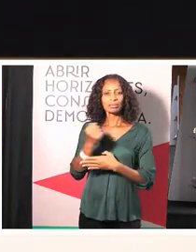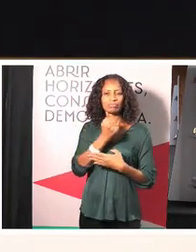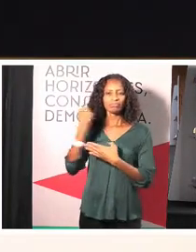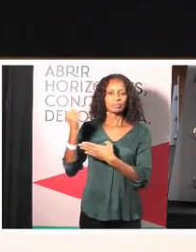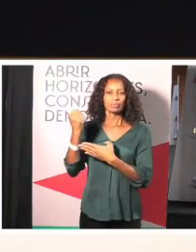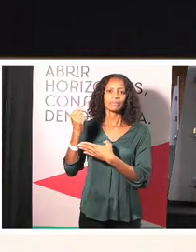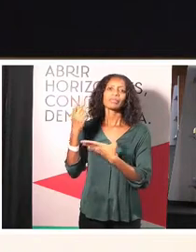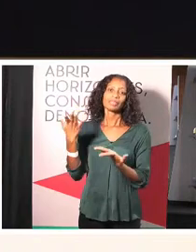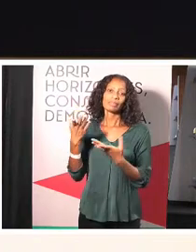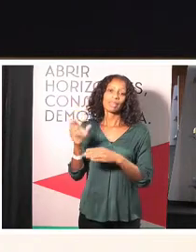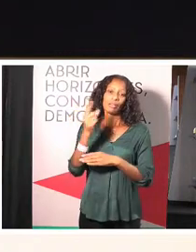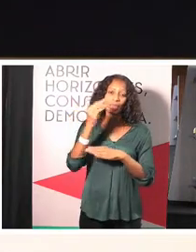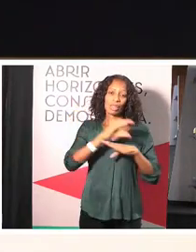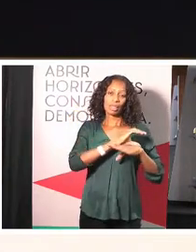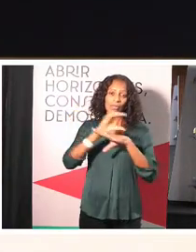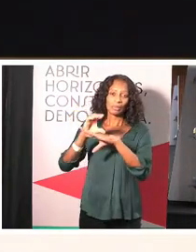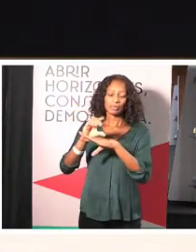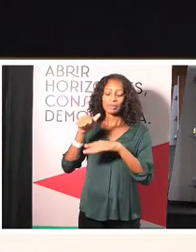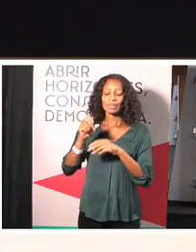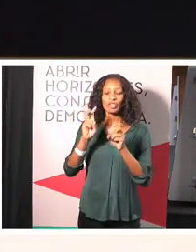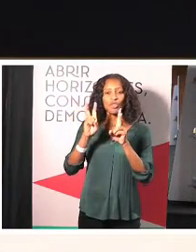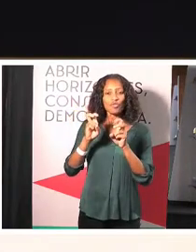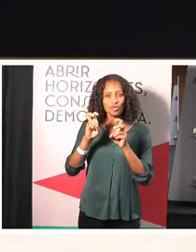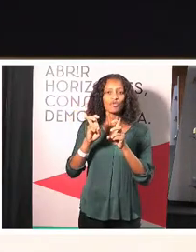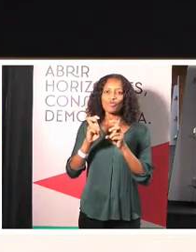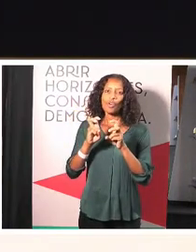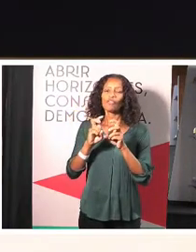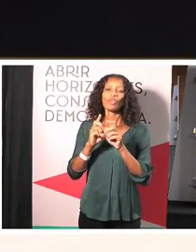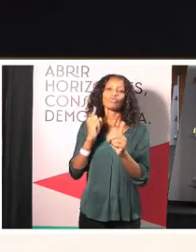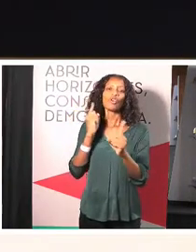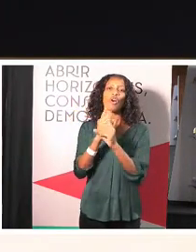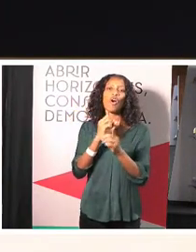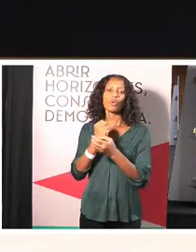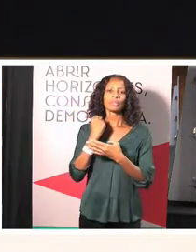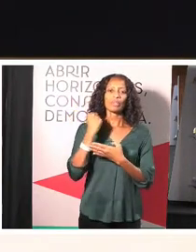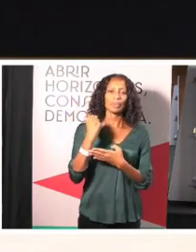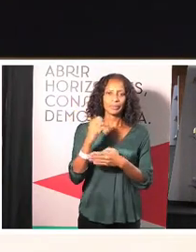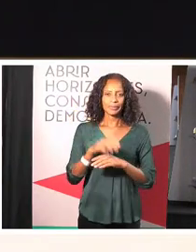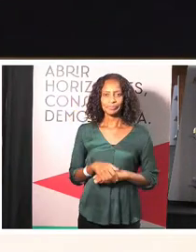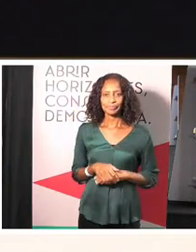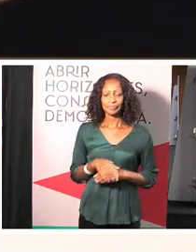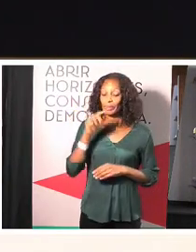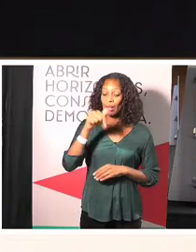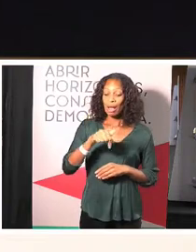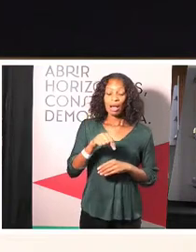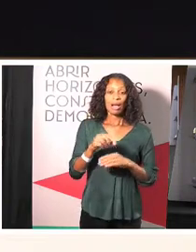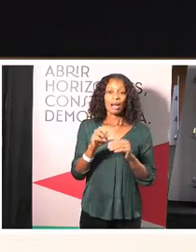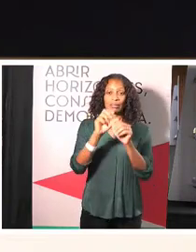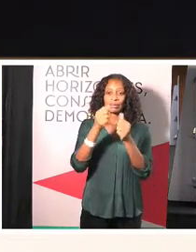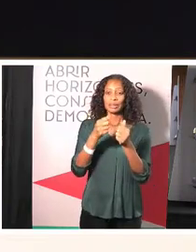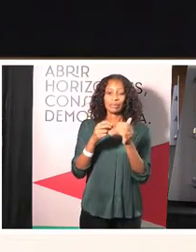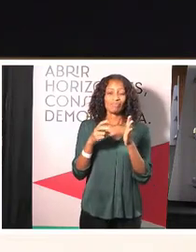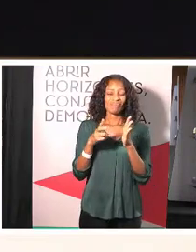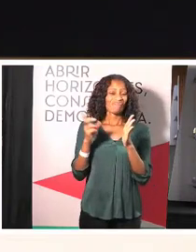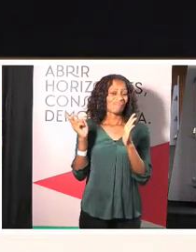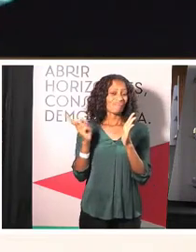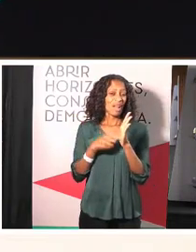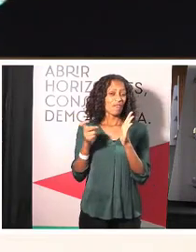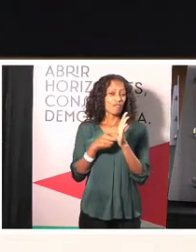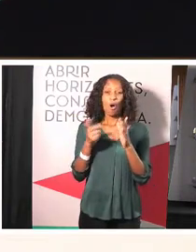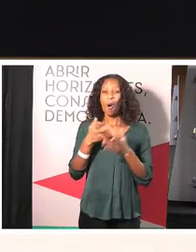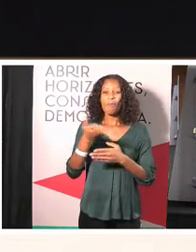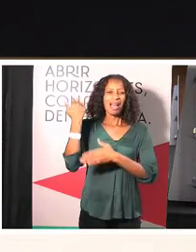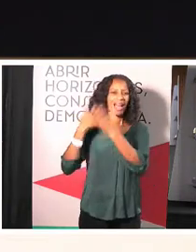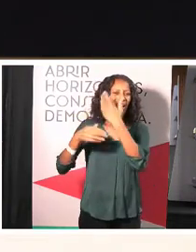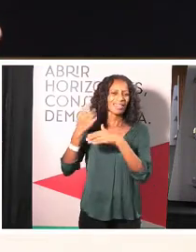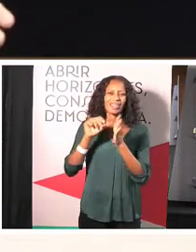para construir un nuevo contrapoder. Y aquí, evidentemente, no tenemos que ir a las fórmulas clásicas, como decía de Cáiz. Creo que este